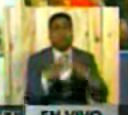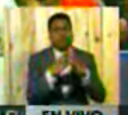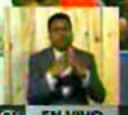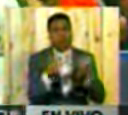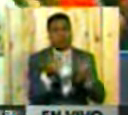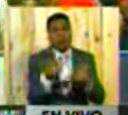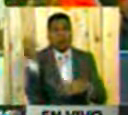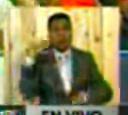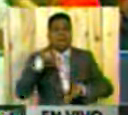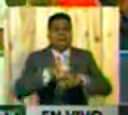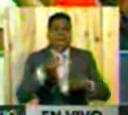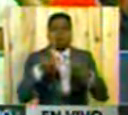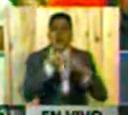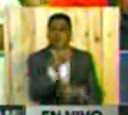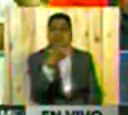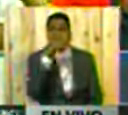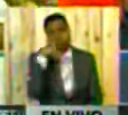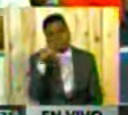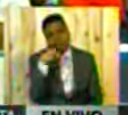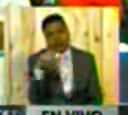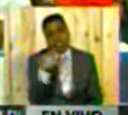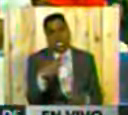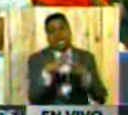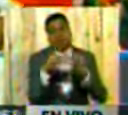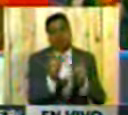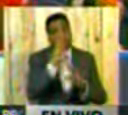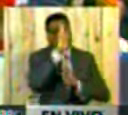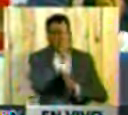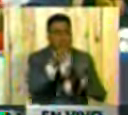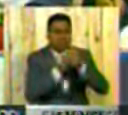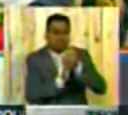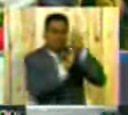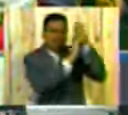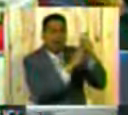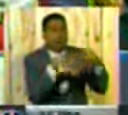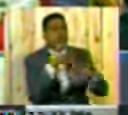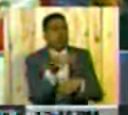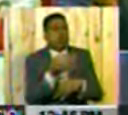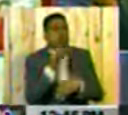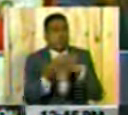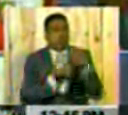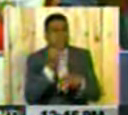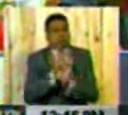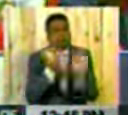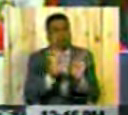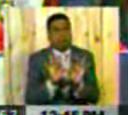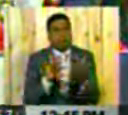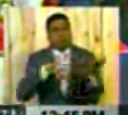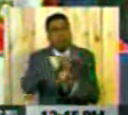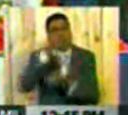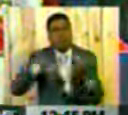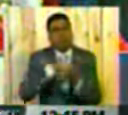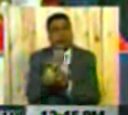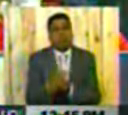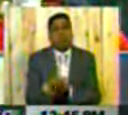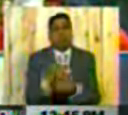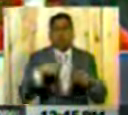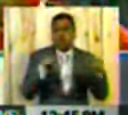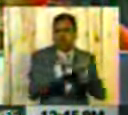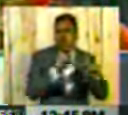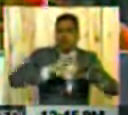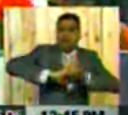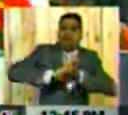pero eso obedece una política de quien la dirige en este momento, que él no puede reinar si no es en el caos. Así destruyó Acción